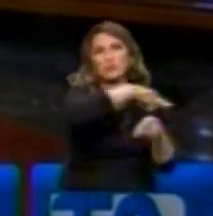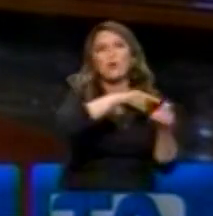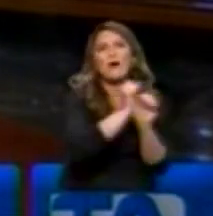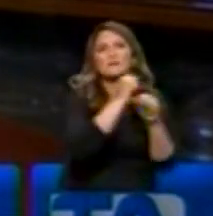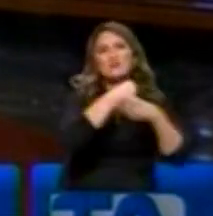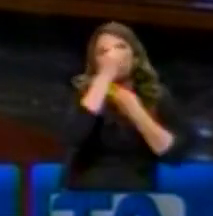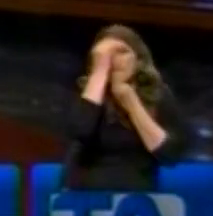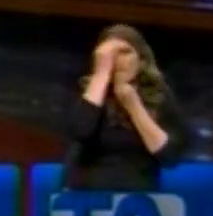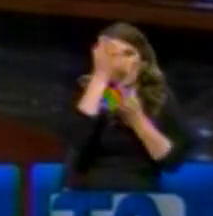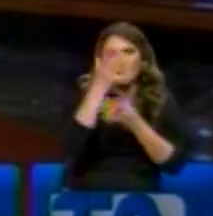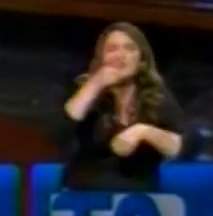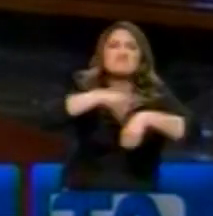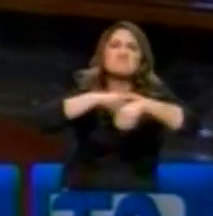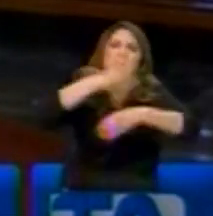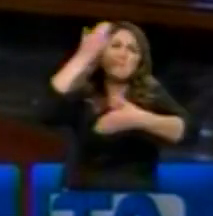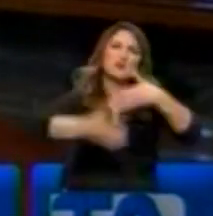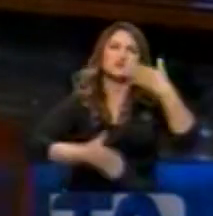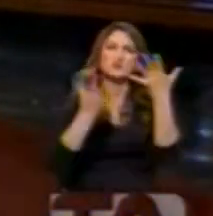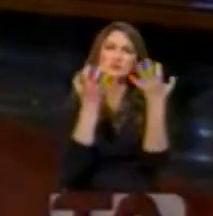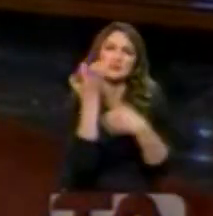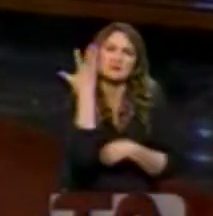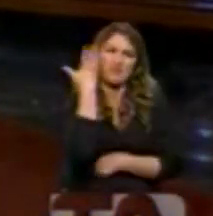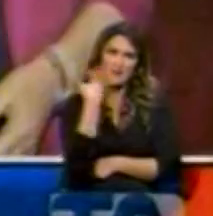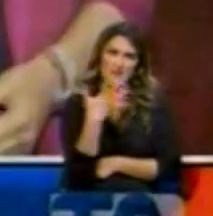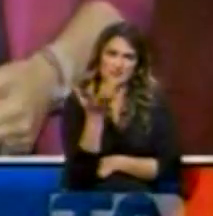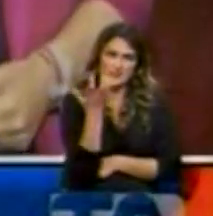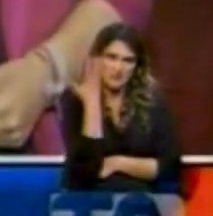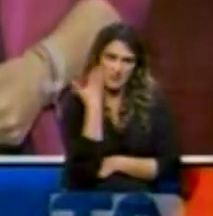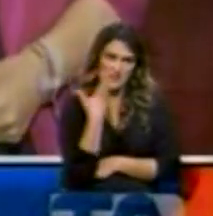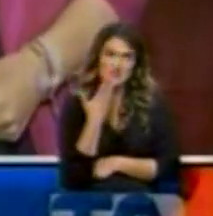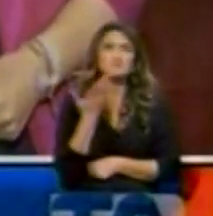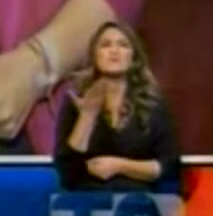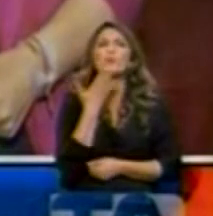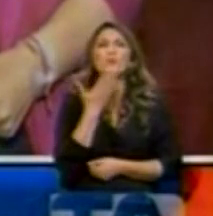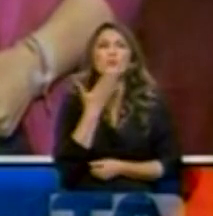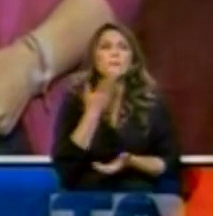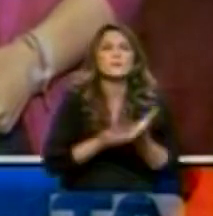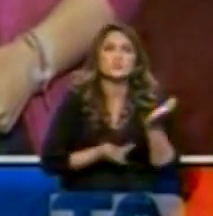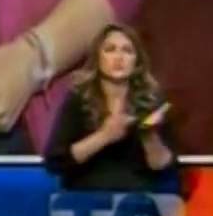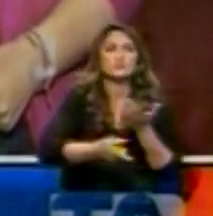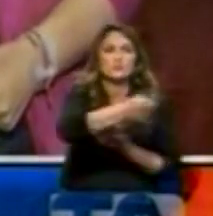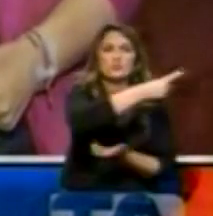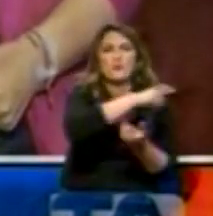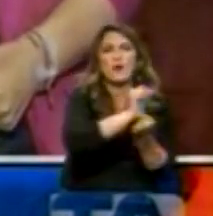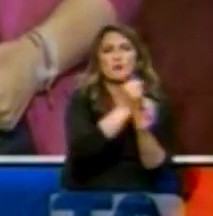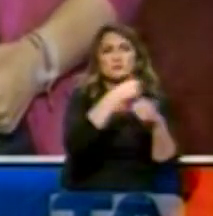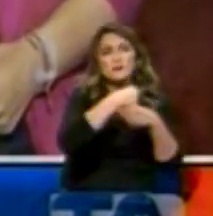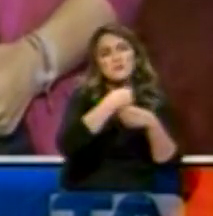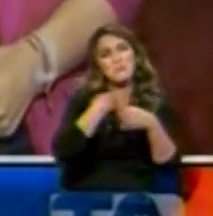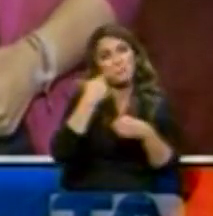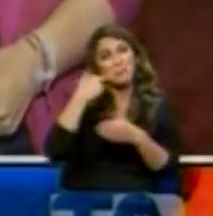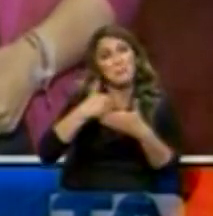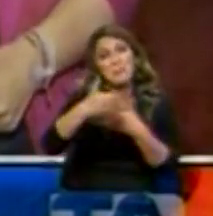sobre toda la situación, toda esta jornada de manifestaciones que vivió el país. Ustedes tienen más